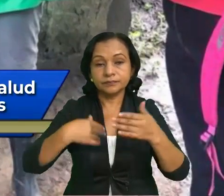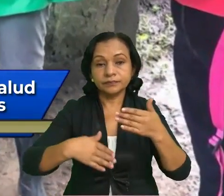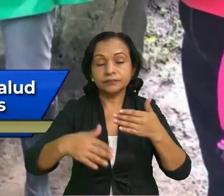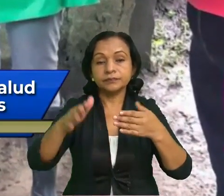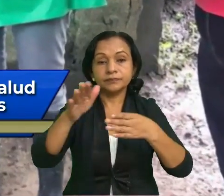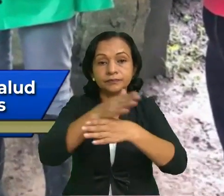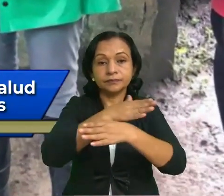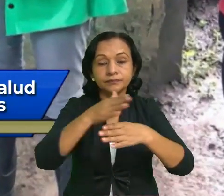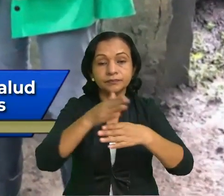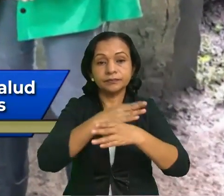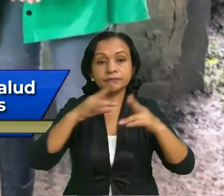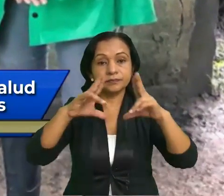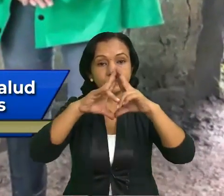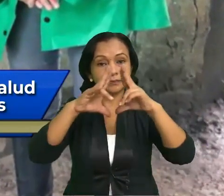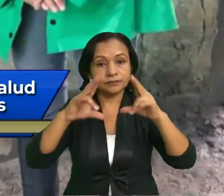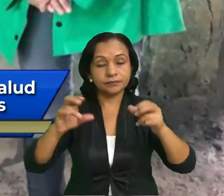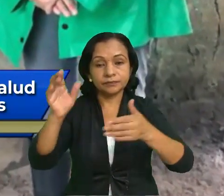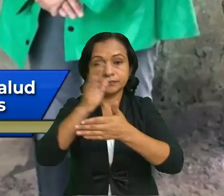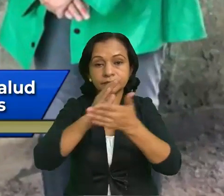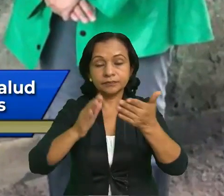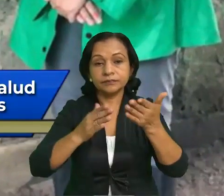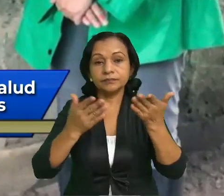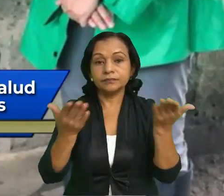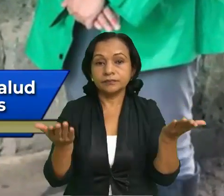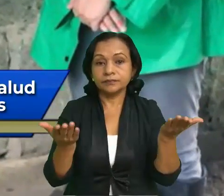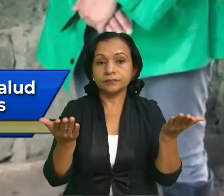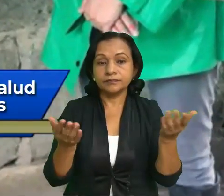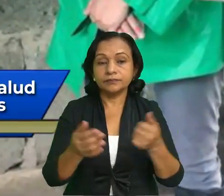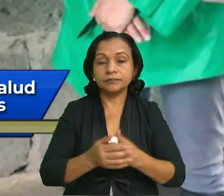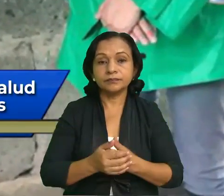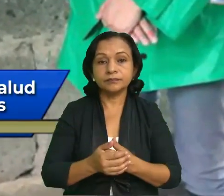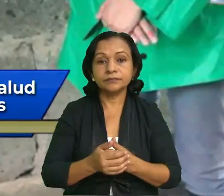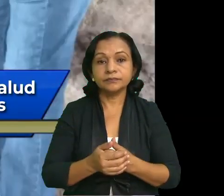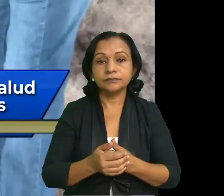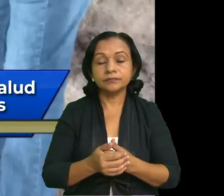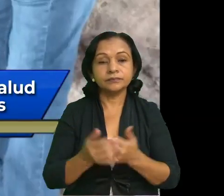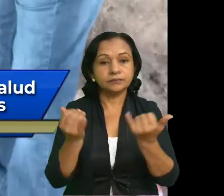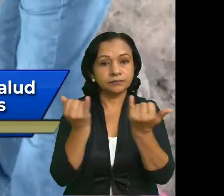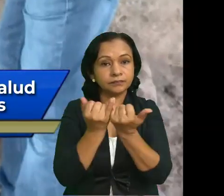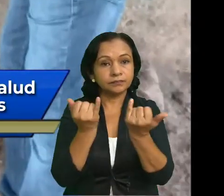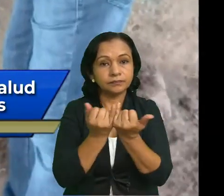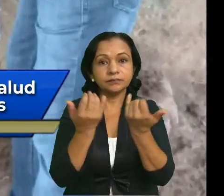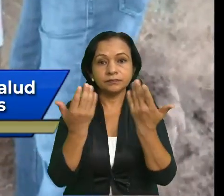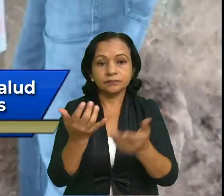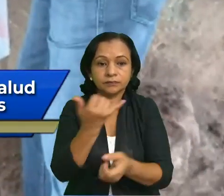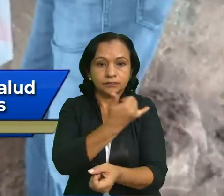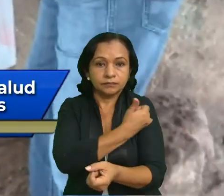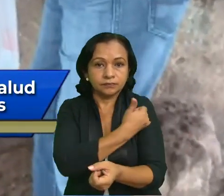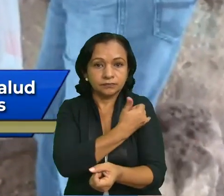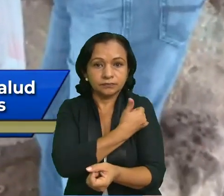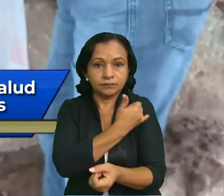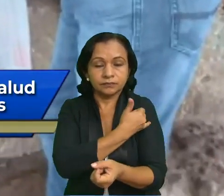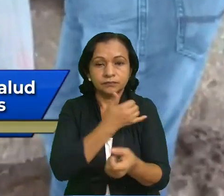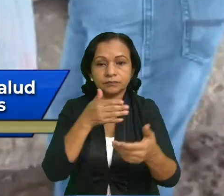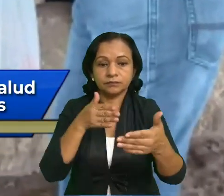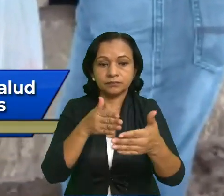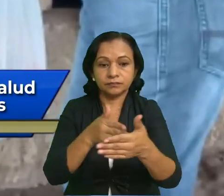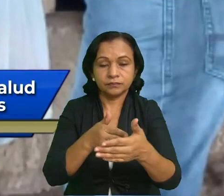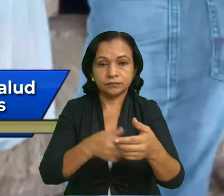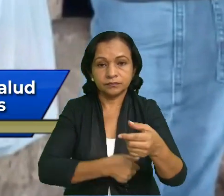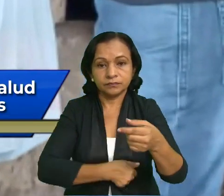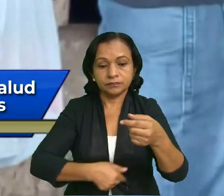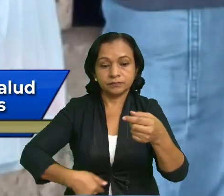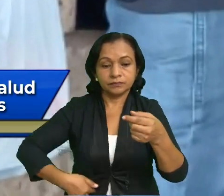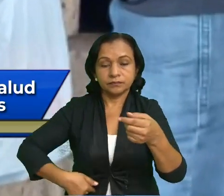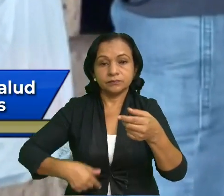dispersos del país algunos bastante remotos también en los hospitales no han parado la cirugía no han parado los